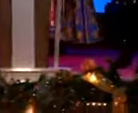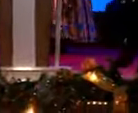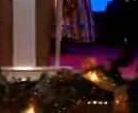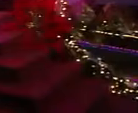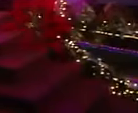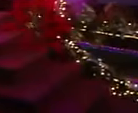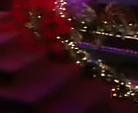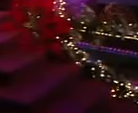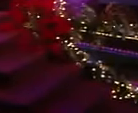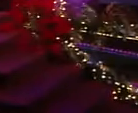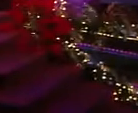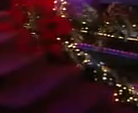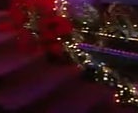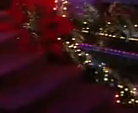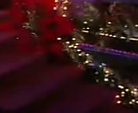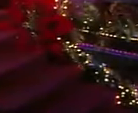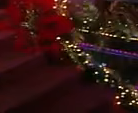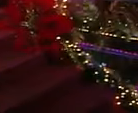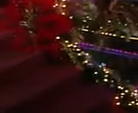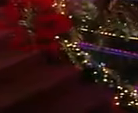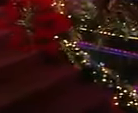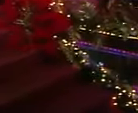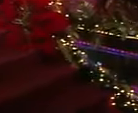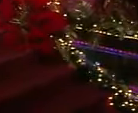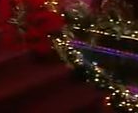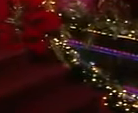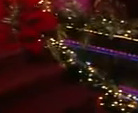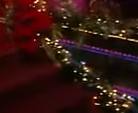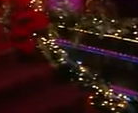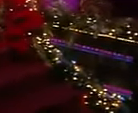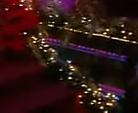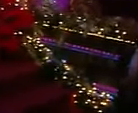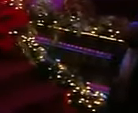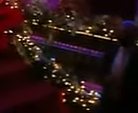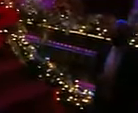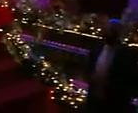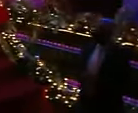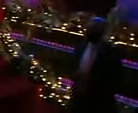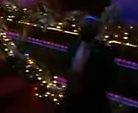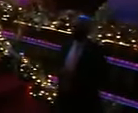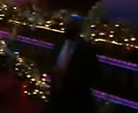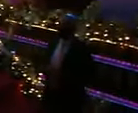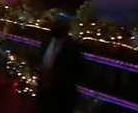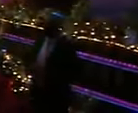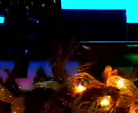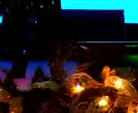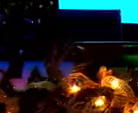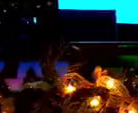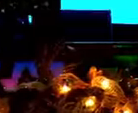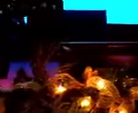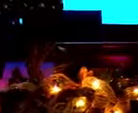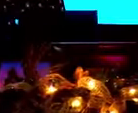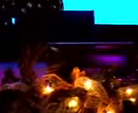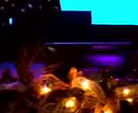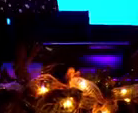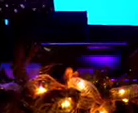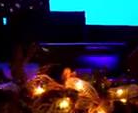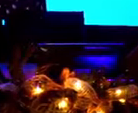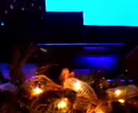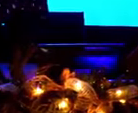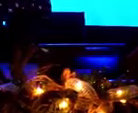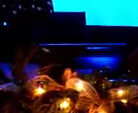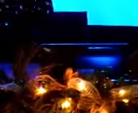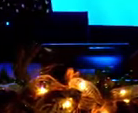montes se moverán, y esos montes se moverán, se moverán, y